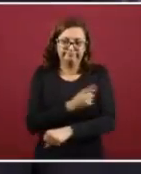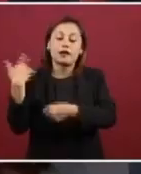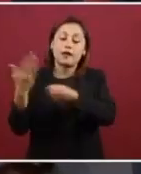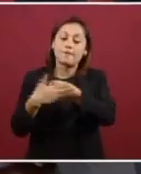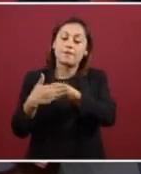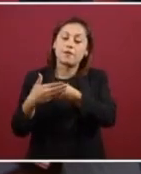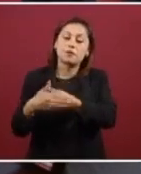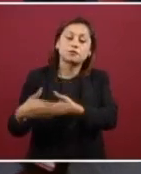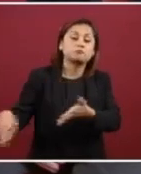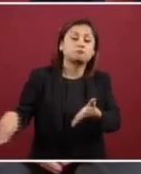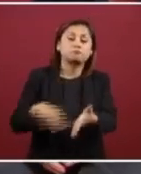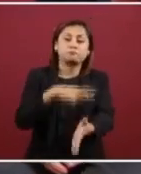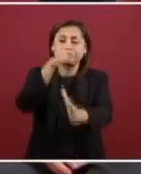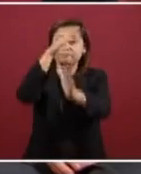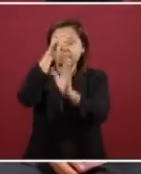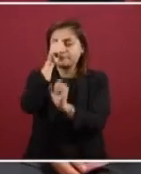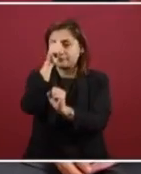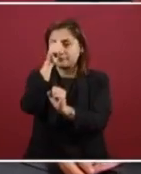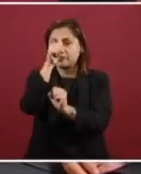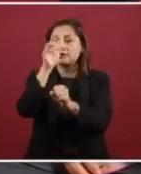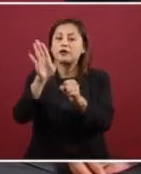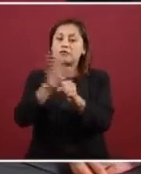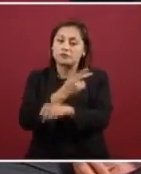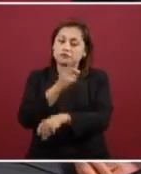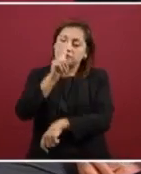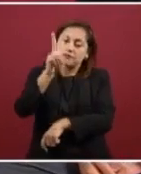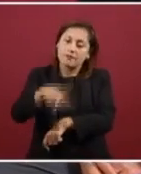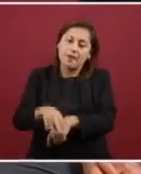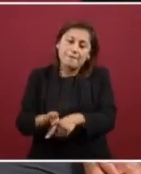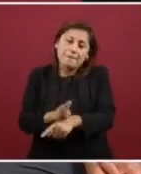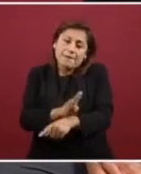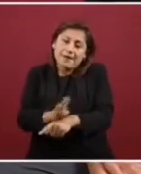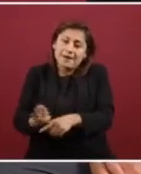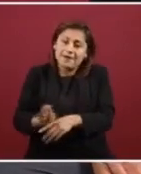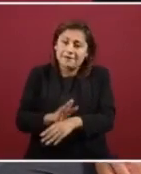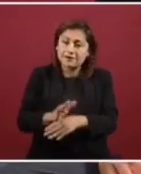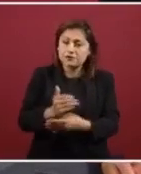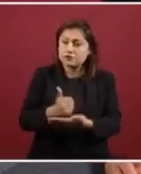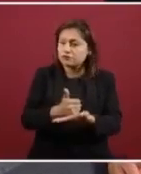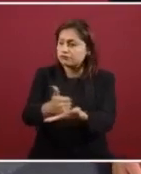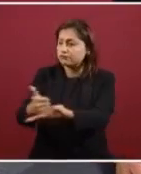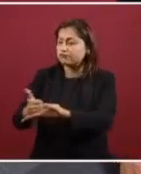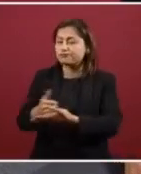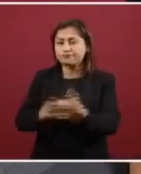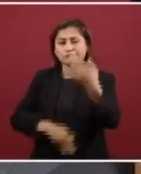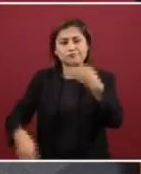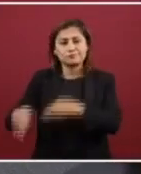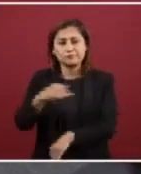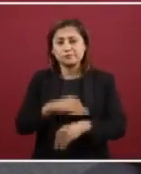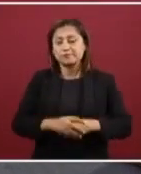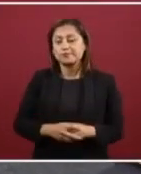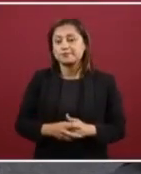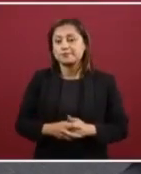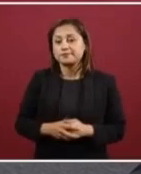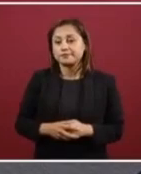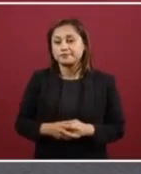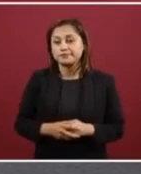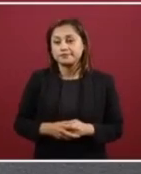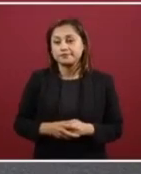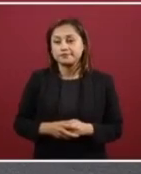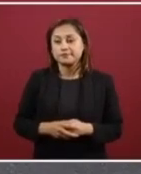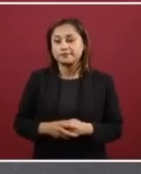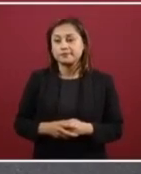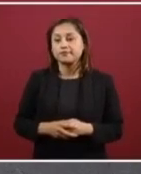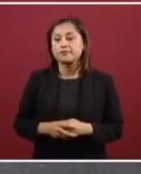su gusto por la declaración hecha por uno de los abogados del narcotraficante Joaquín Guzmán Loera, El Chapo. Me gustó